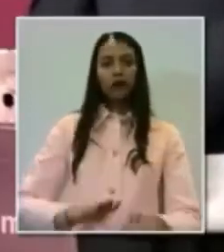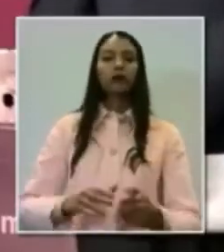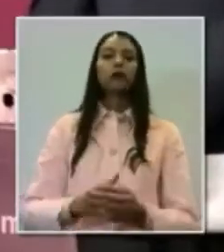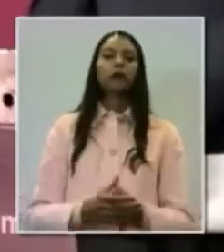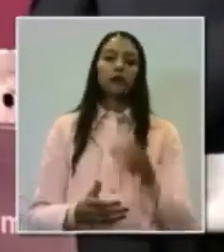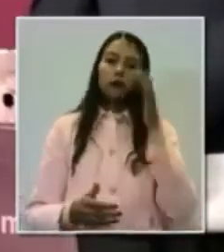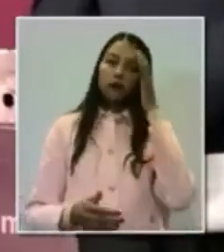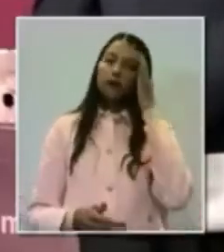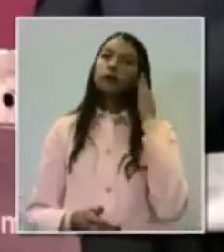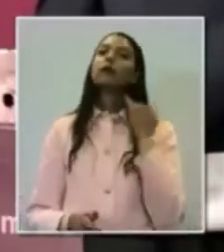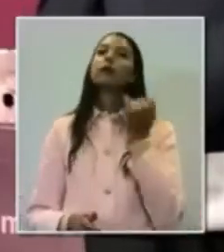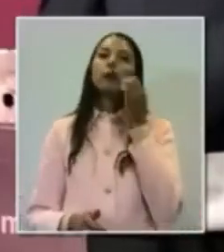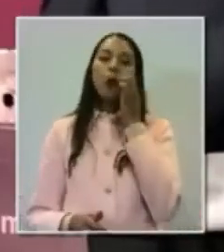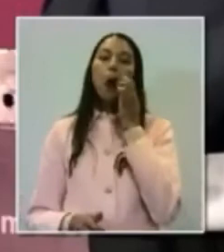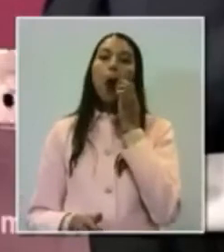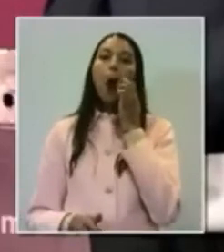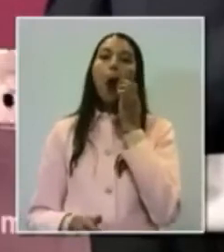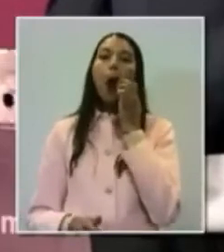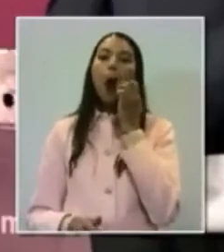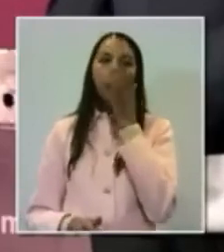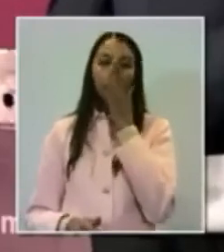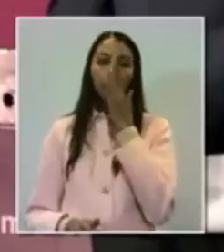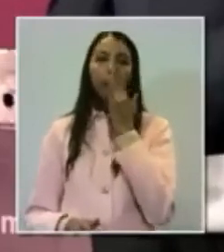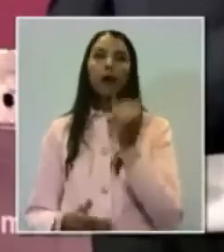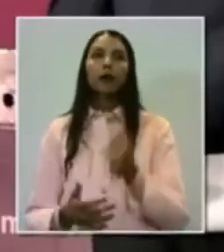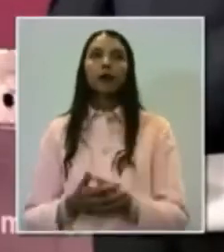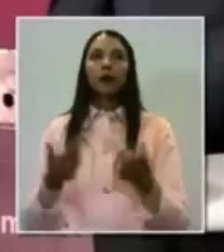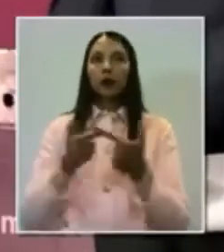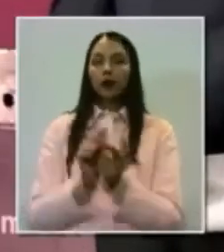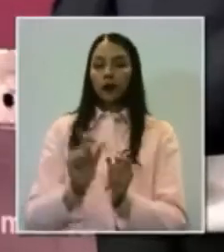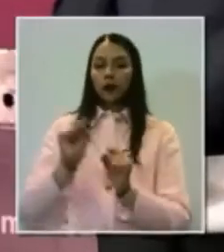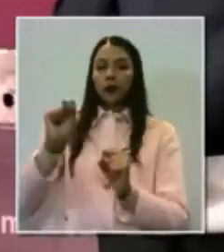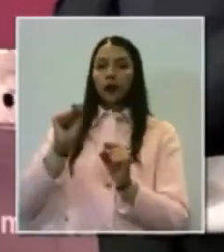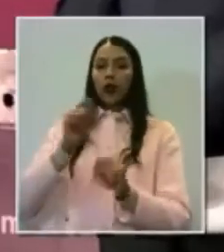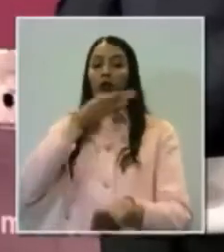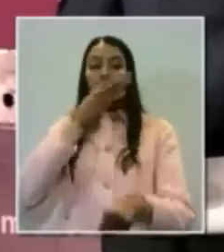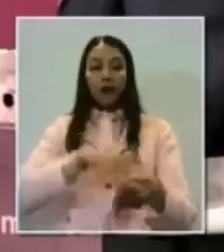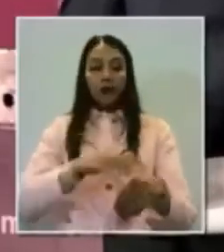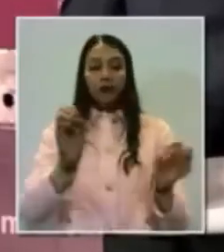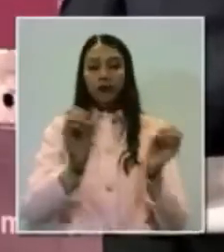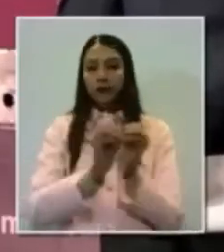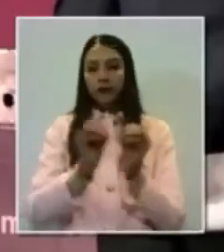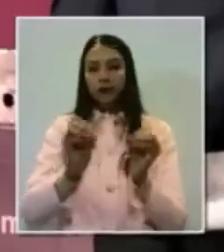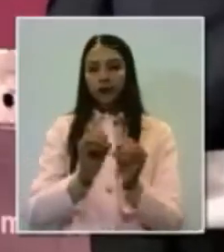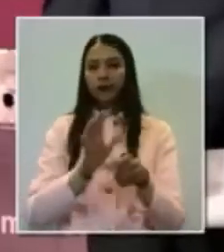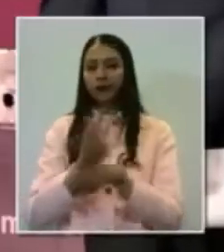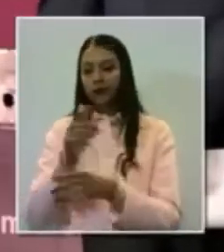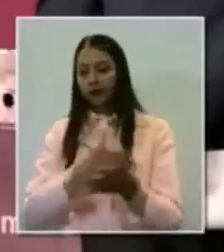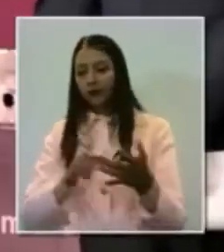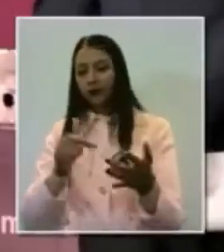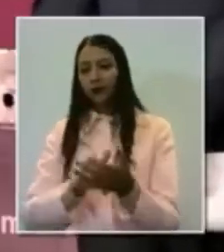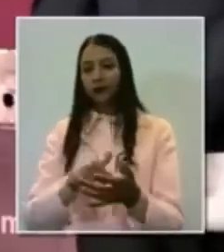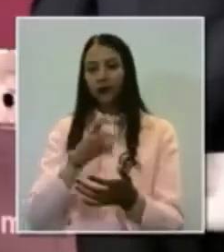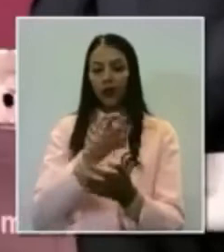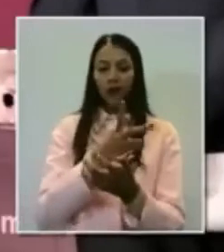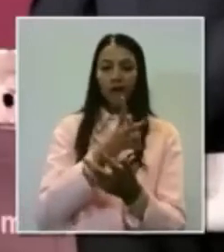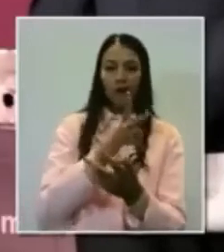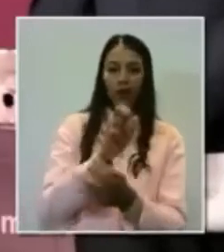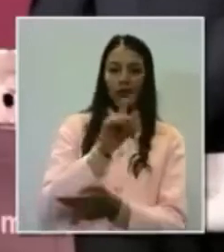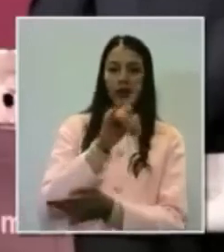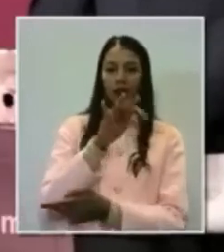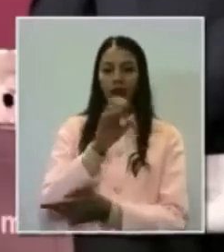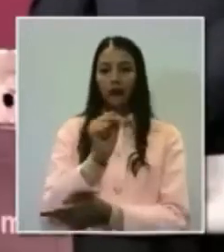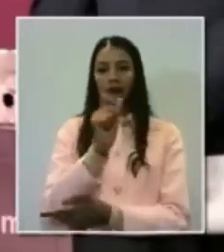por indicaciones de expresiones sindicales no reportan esos espacios. La vacancia son los espacios que tenemos